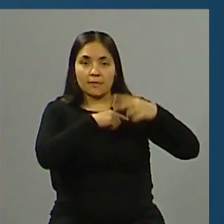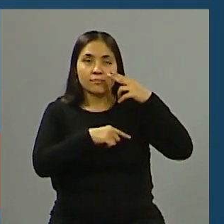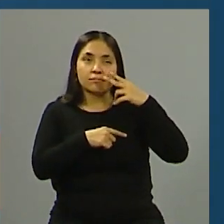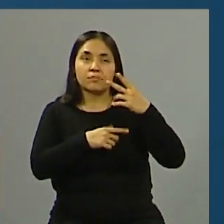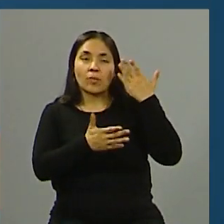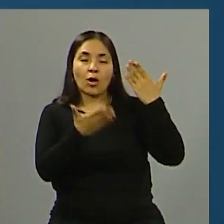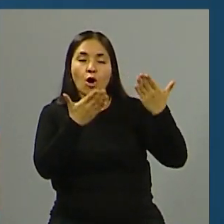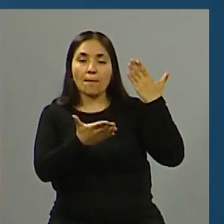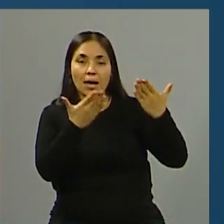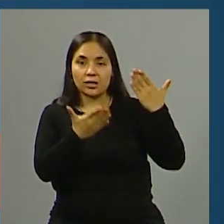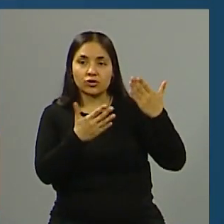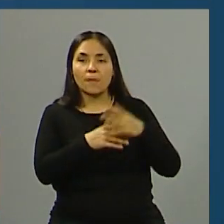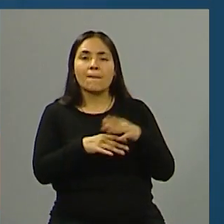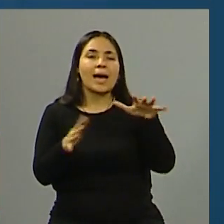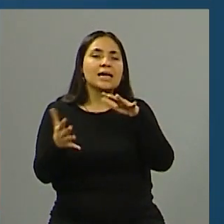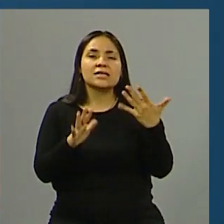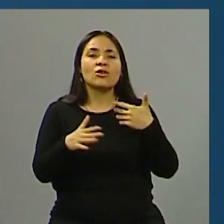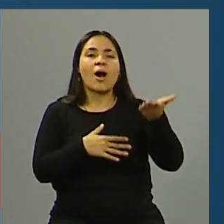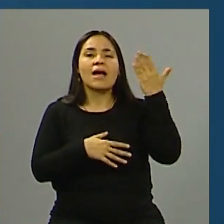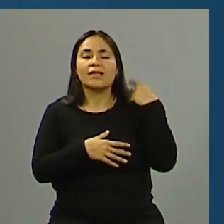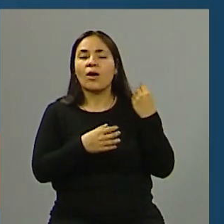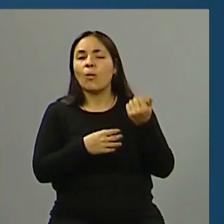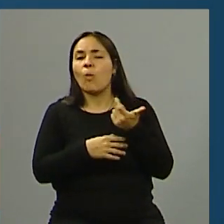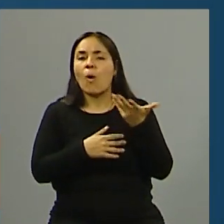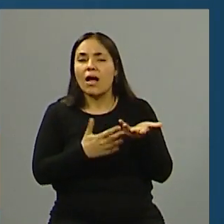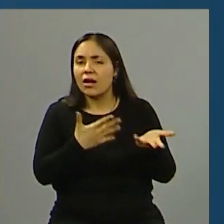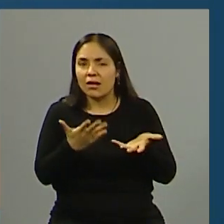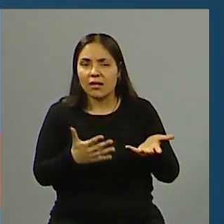una comparación, ¿a qué tiempo se asemeja?